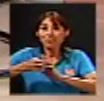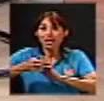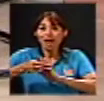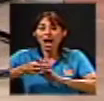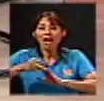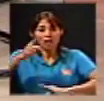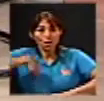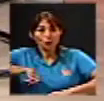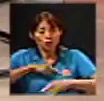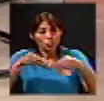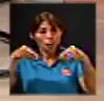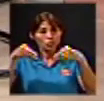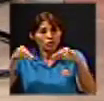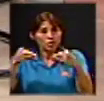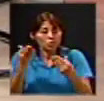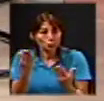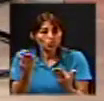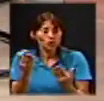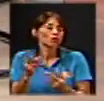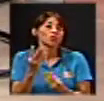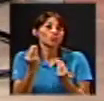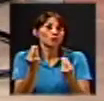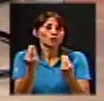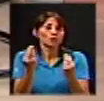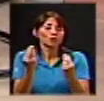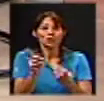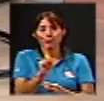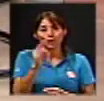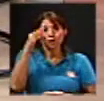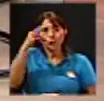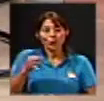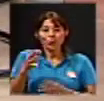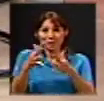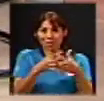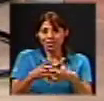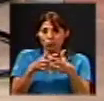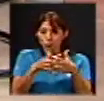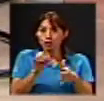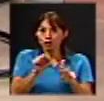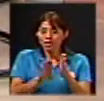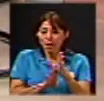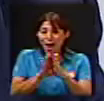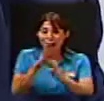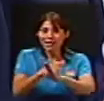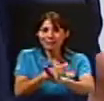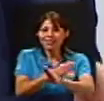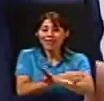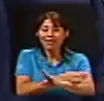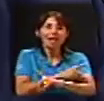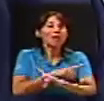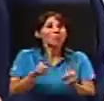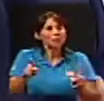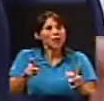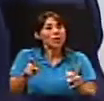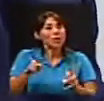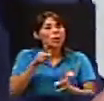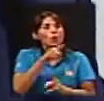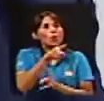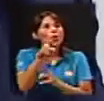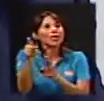Unidos va a crecer, nuestras exportaciones van a ser un poco más, un poquito más ralas en alguna